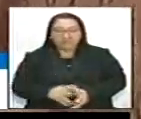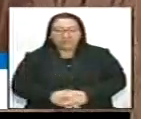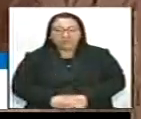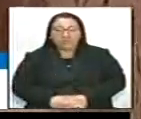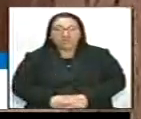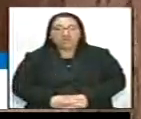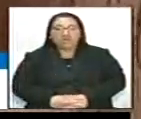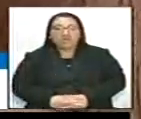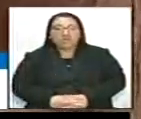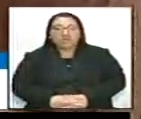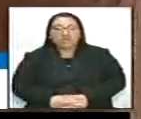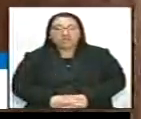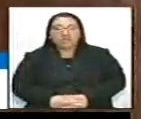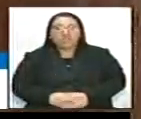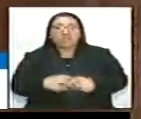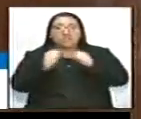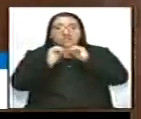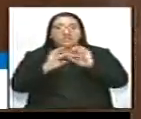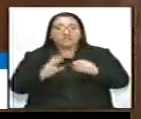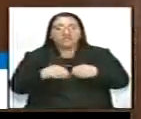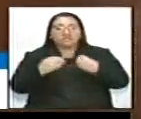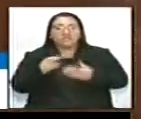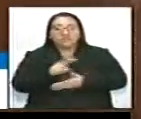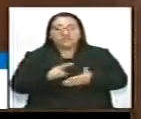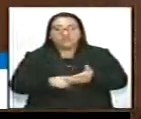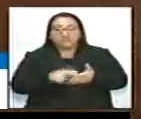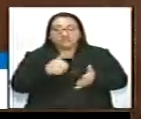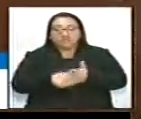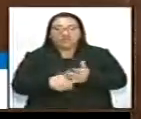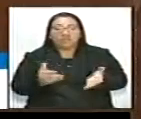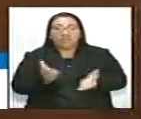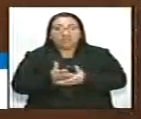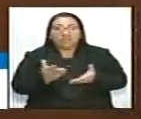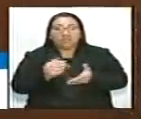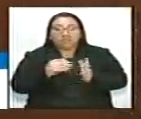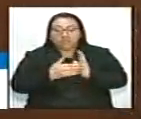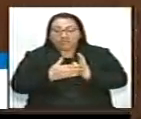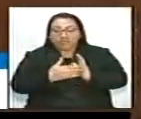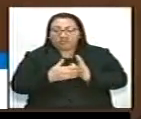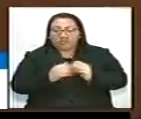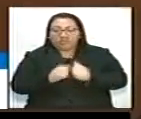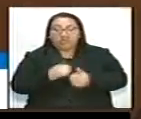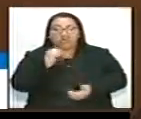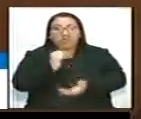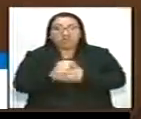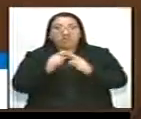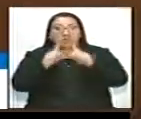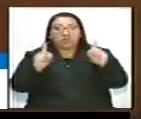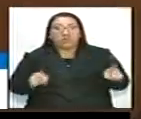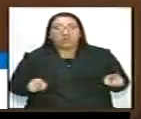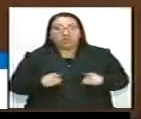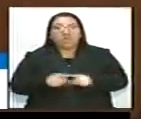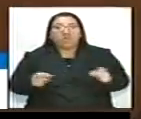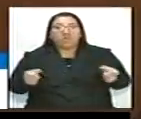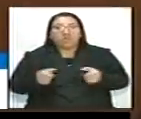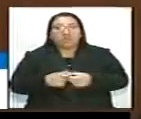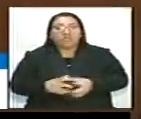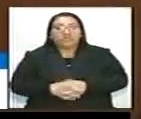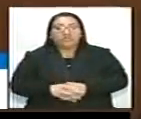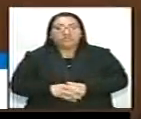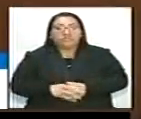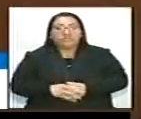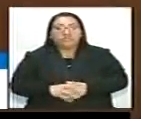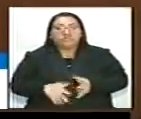2019-2020. Señorita Secretaria Técnica, sirva hacer la lectura al documento en donde consta la aprobación del cuadro de comisiones y